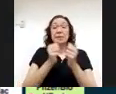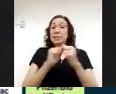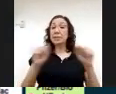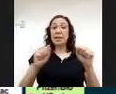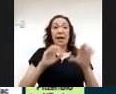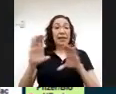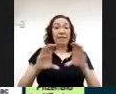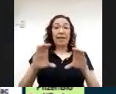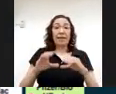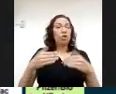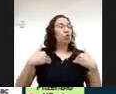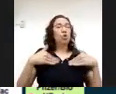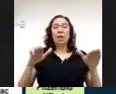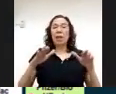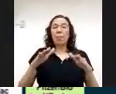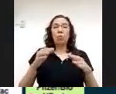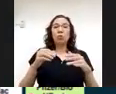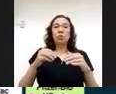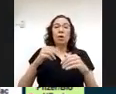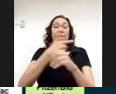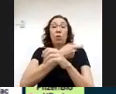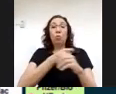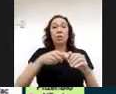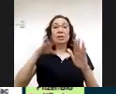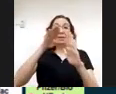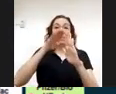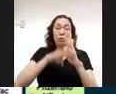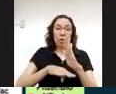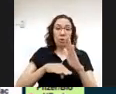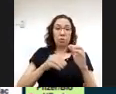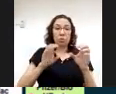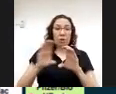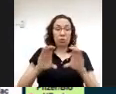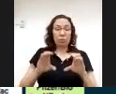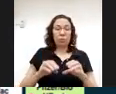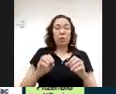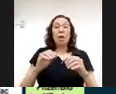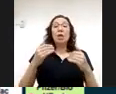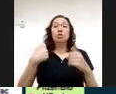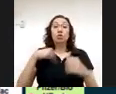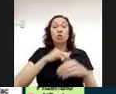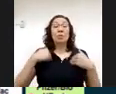vacunas atenuadas, solo vacunas inactivadas. 3 tipos de vacunas.